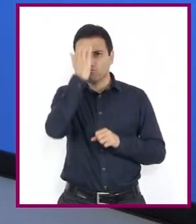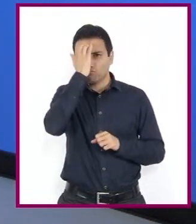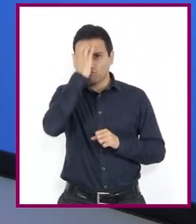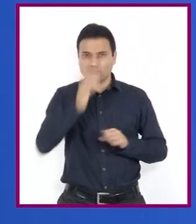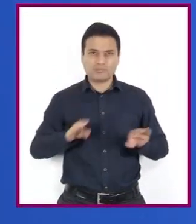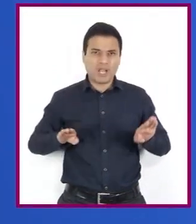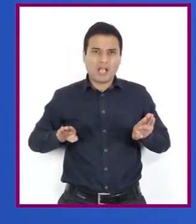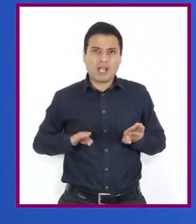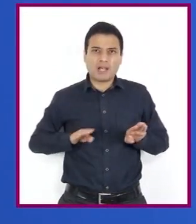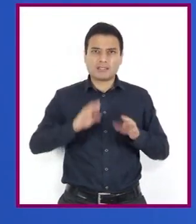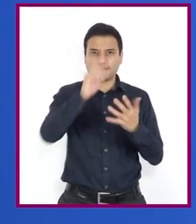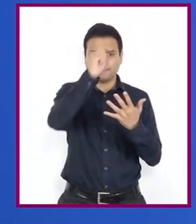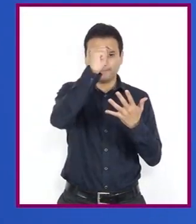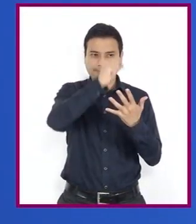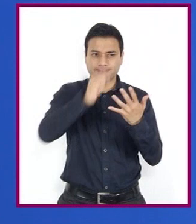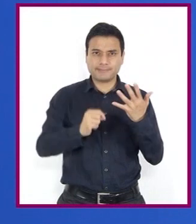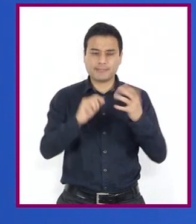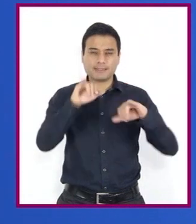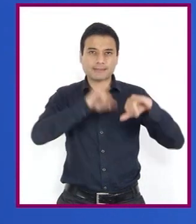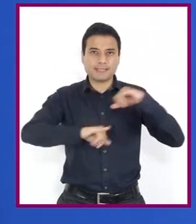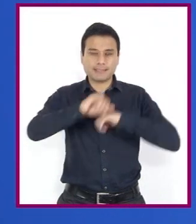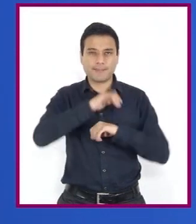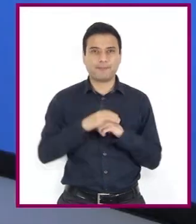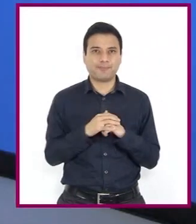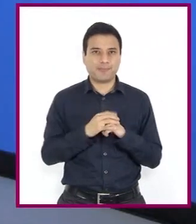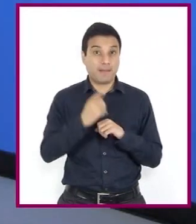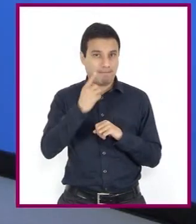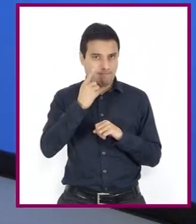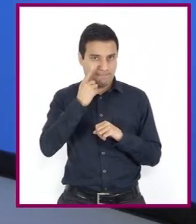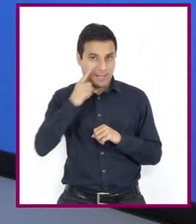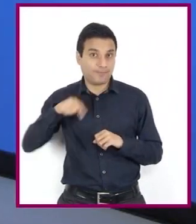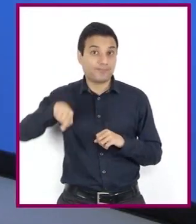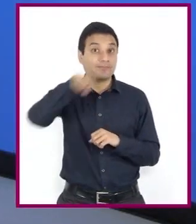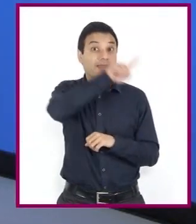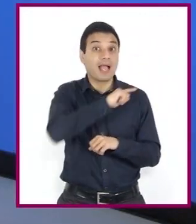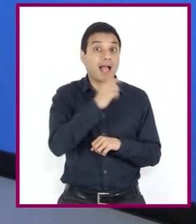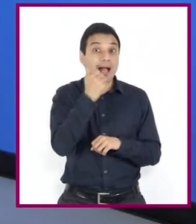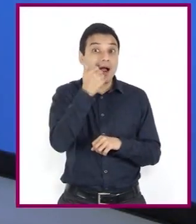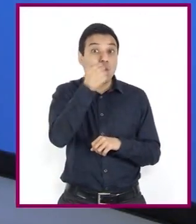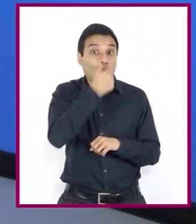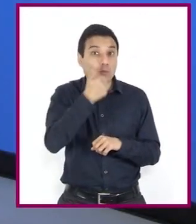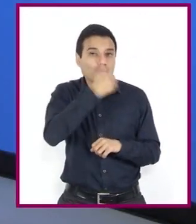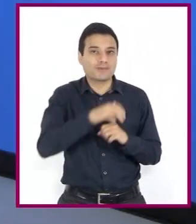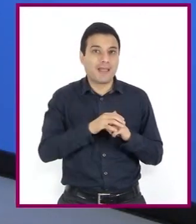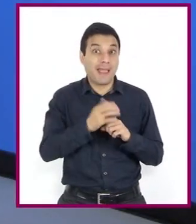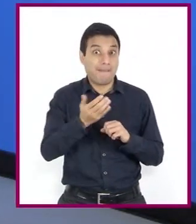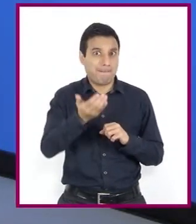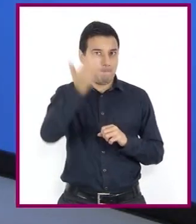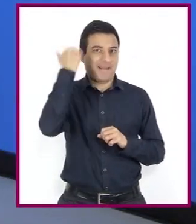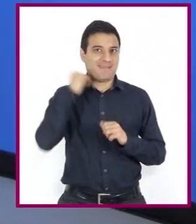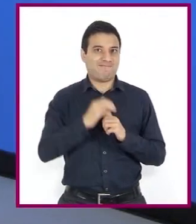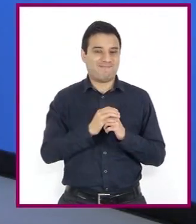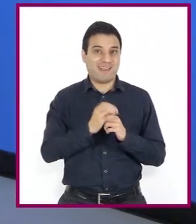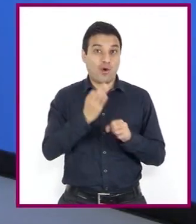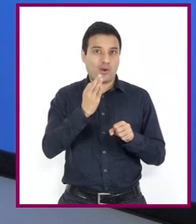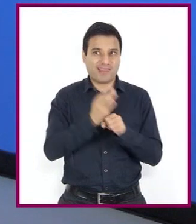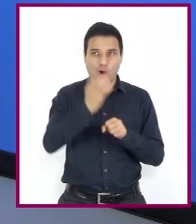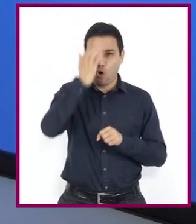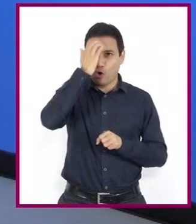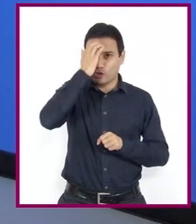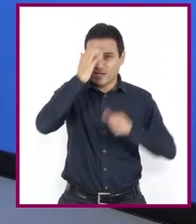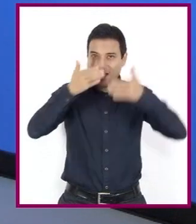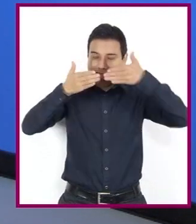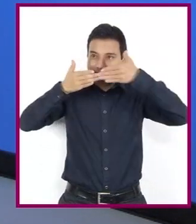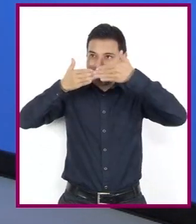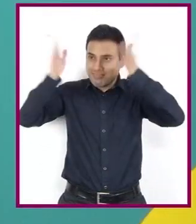integran a la ciencia, invitemos a las y los estudiantes a un breve recorrido por la sección Descubrimientos en el